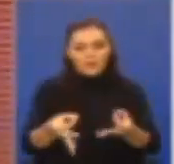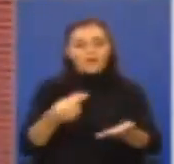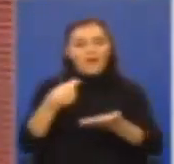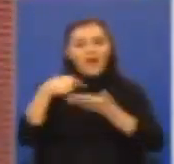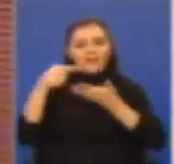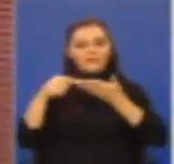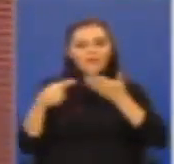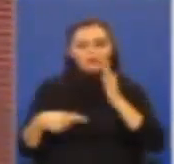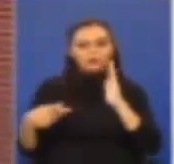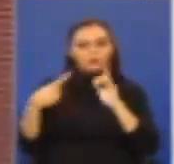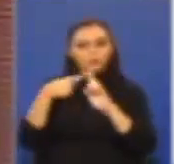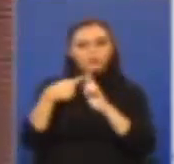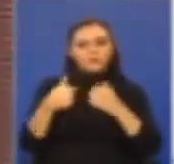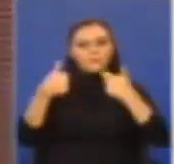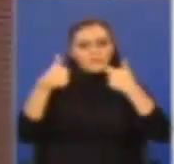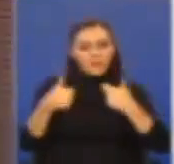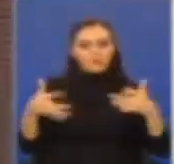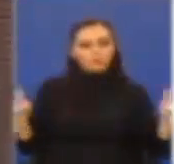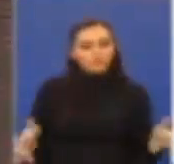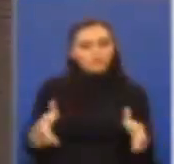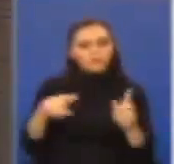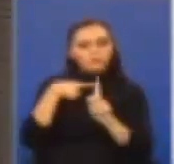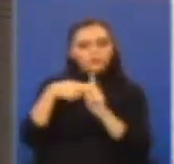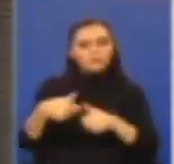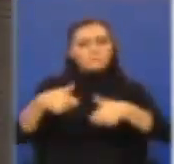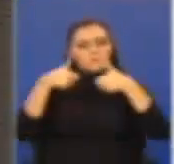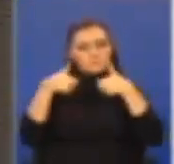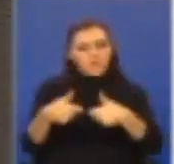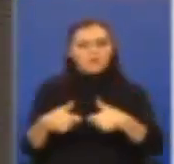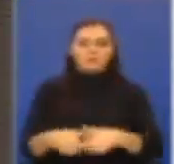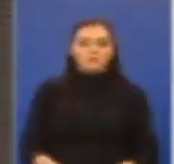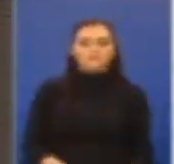calificados y motivados. Adelante, Guillón, ¿no? Bien, luego de esta reunión.